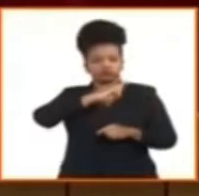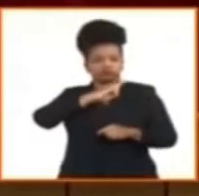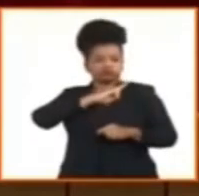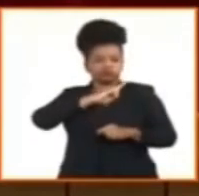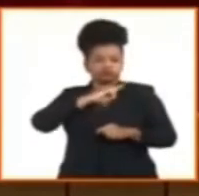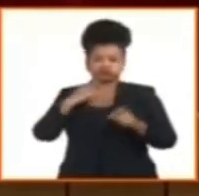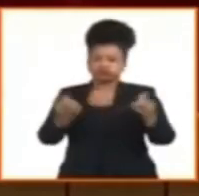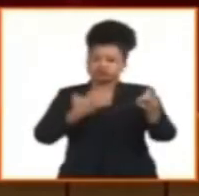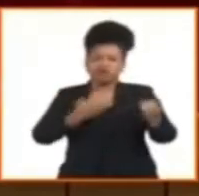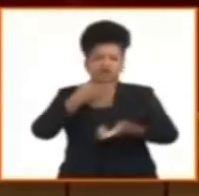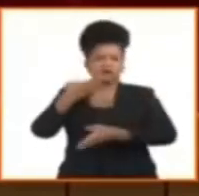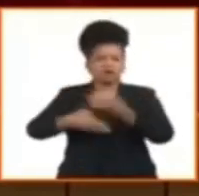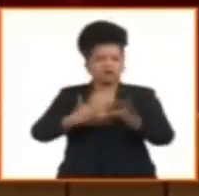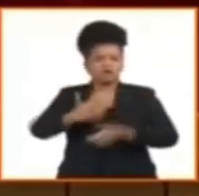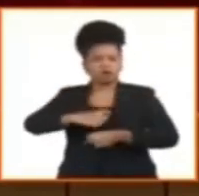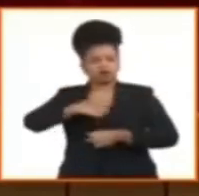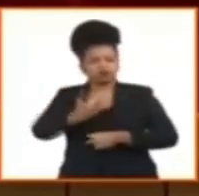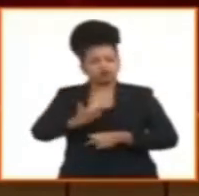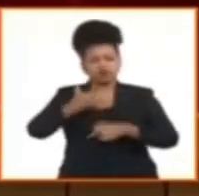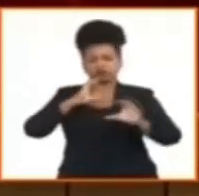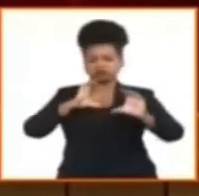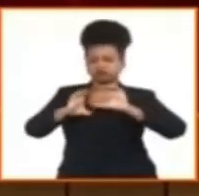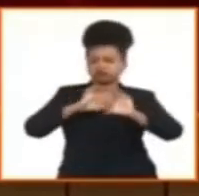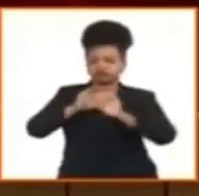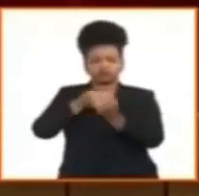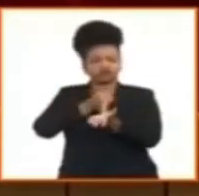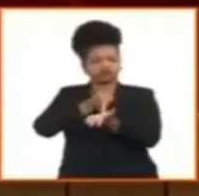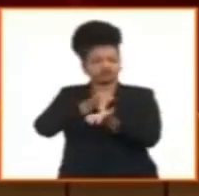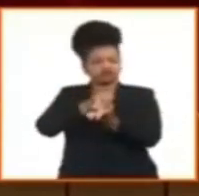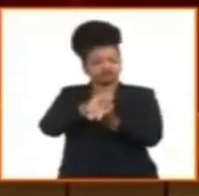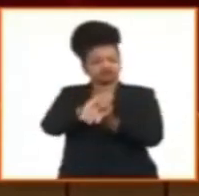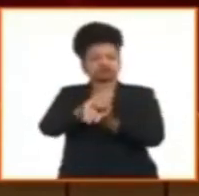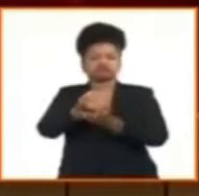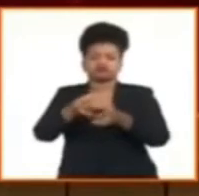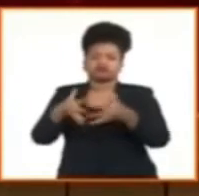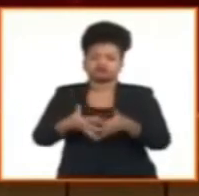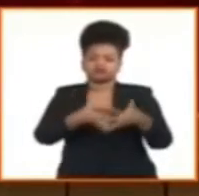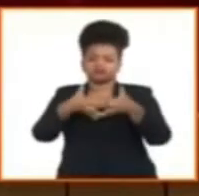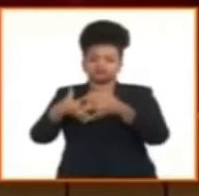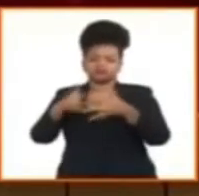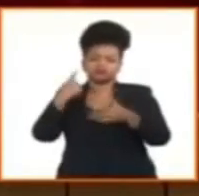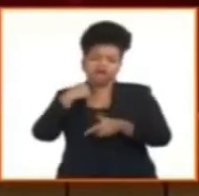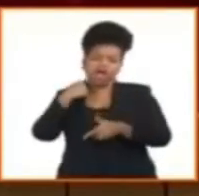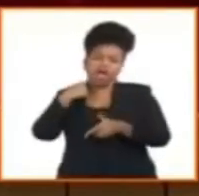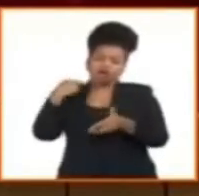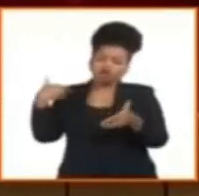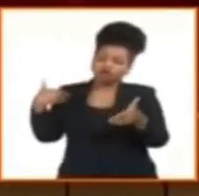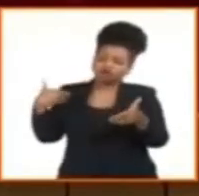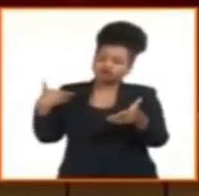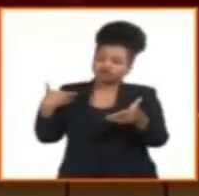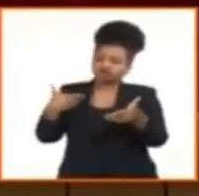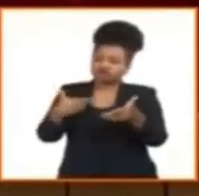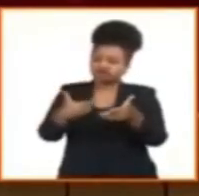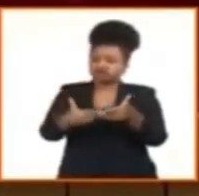cultural y comunicacional que de manera perversa ha ofertado desde hace años y que ha dejado